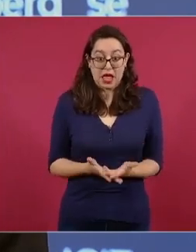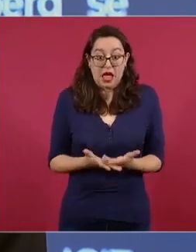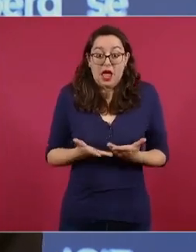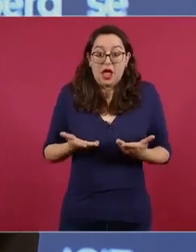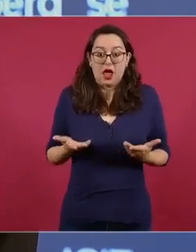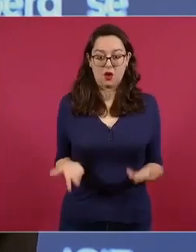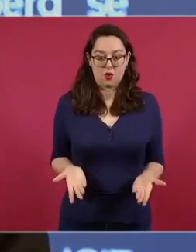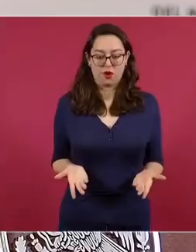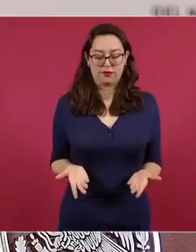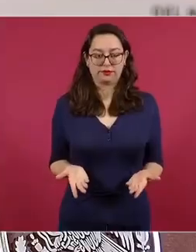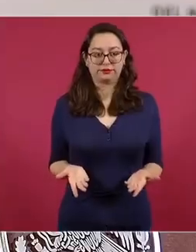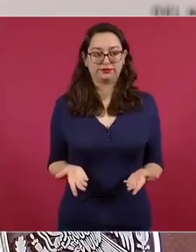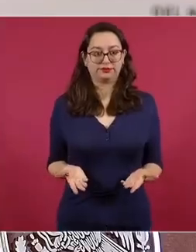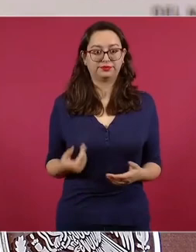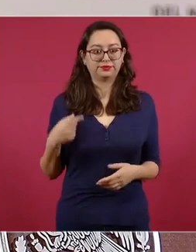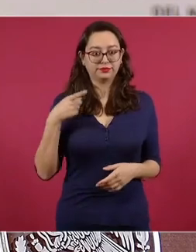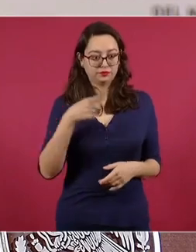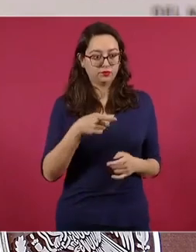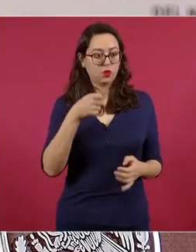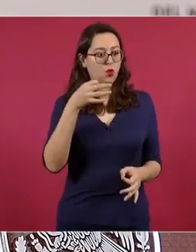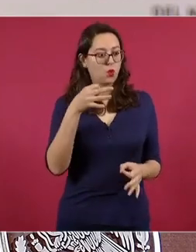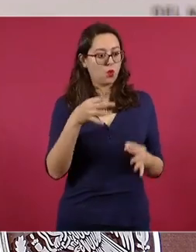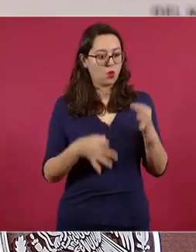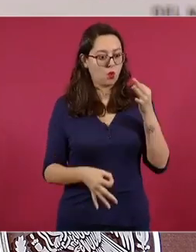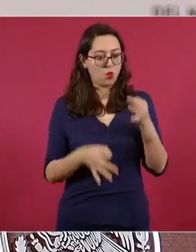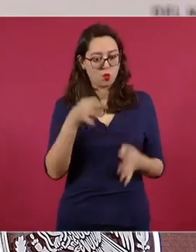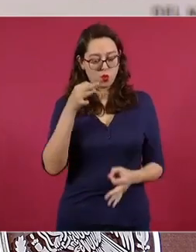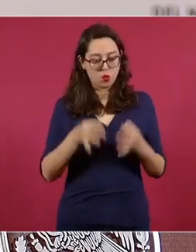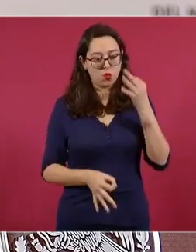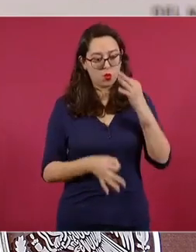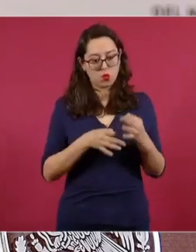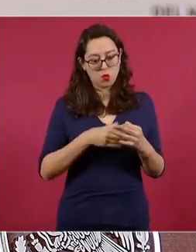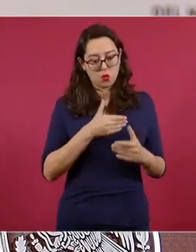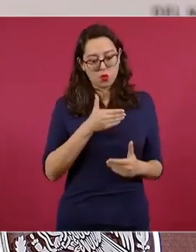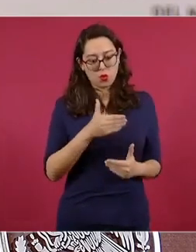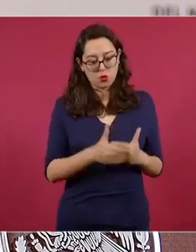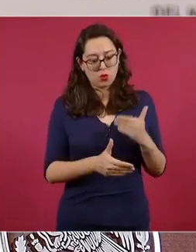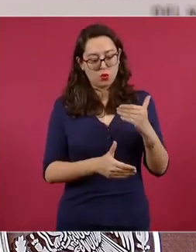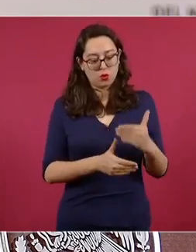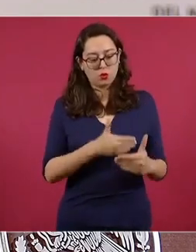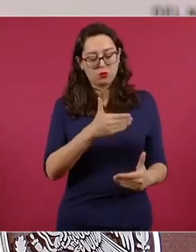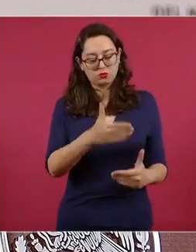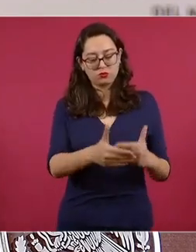juicio implica la